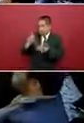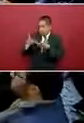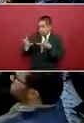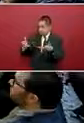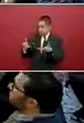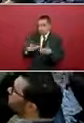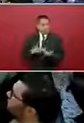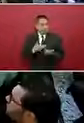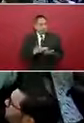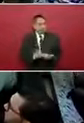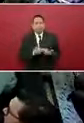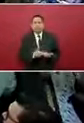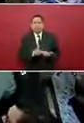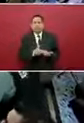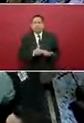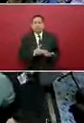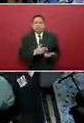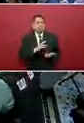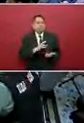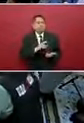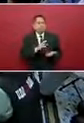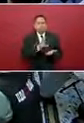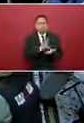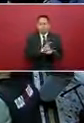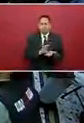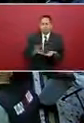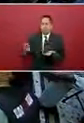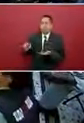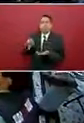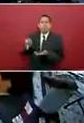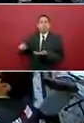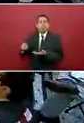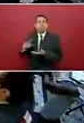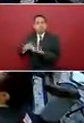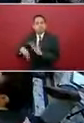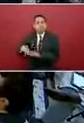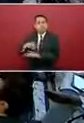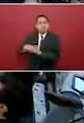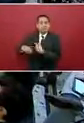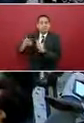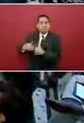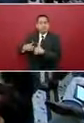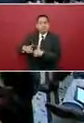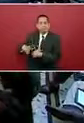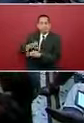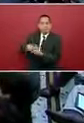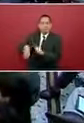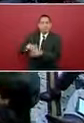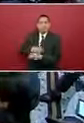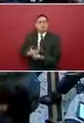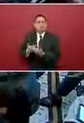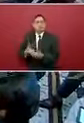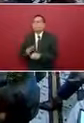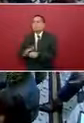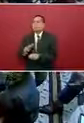porque al final es producción, es lograr la autosuficiencia